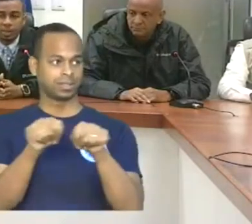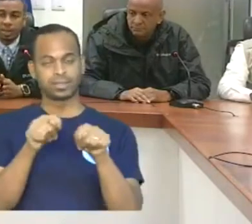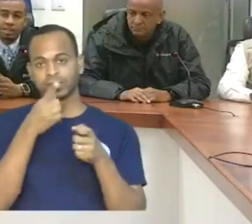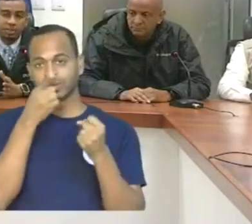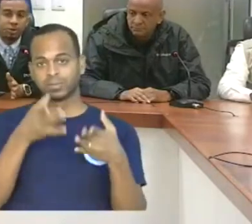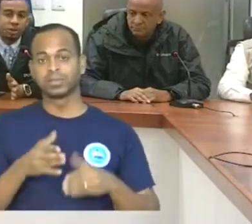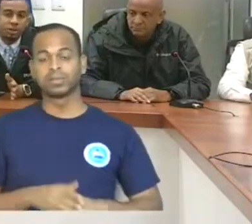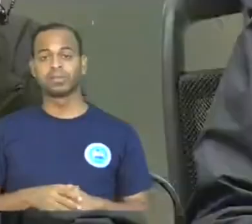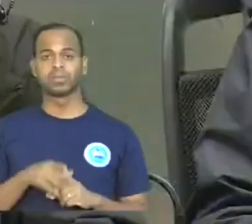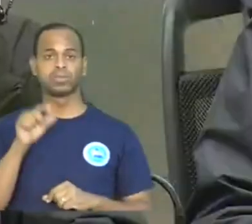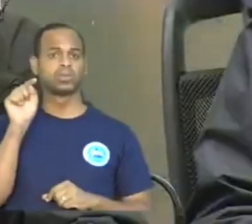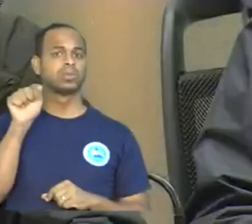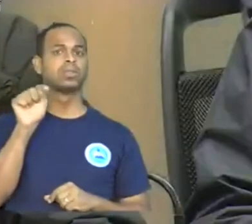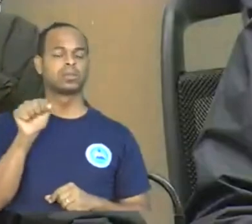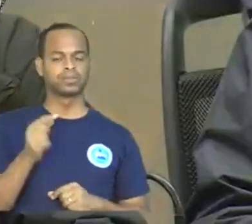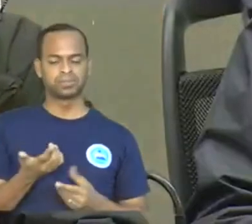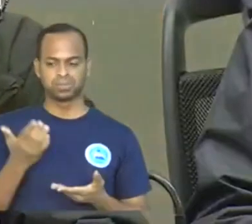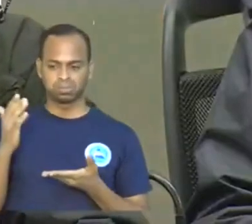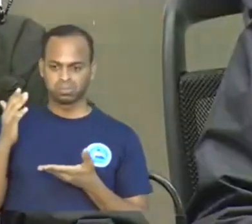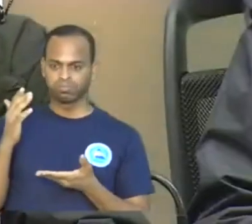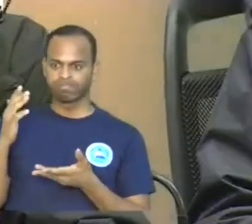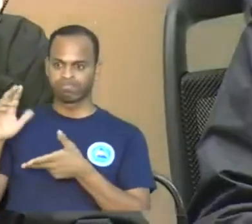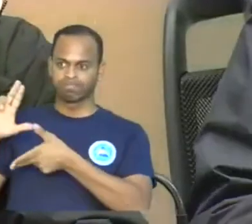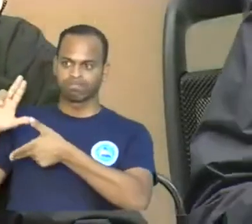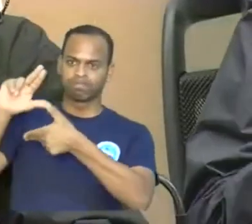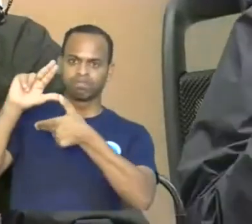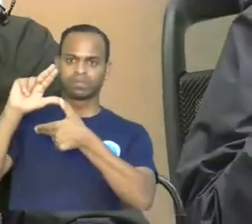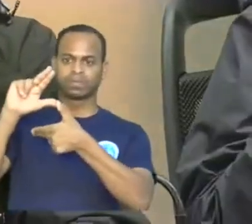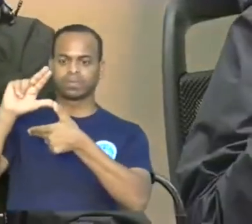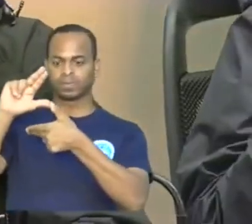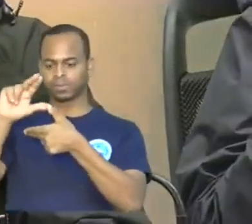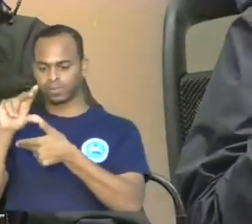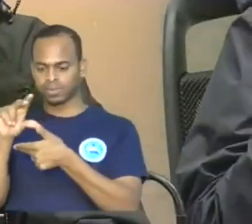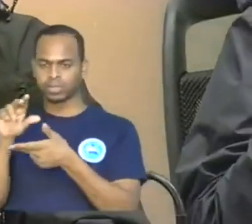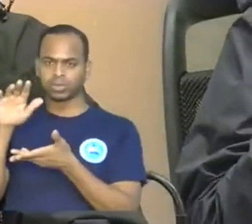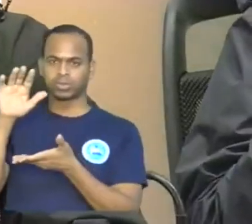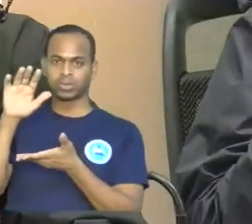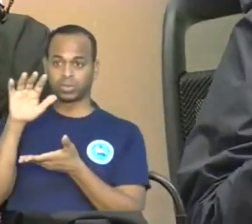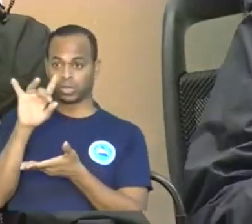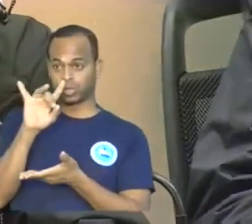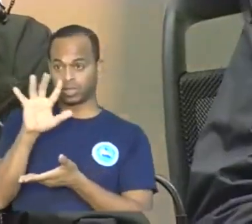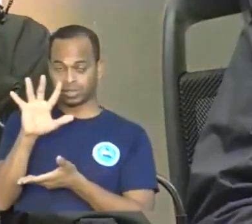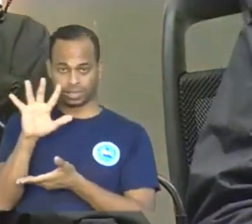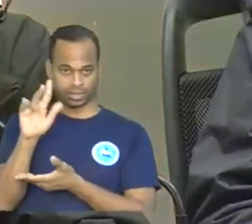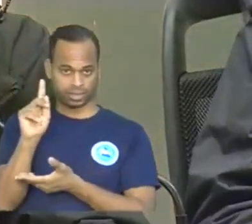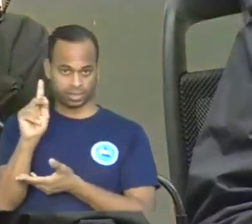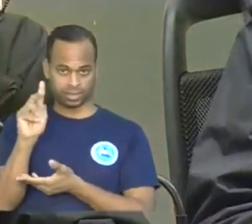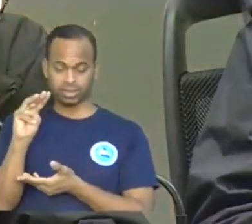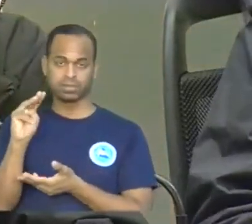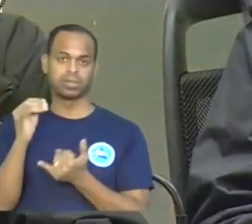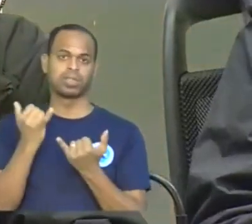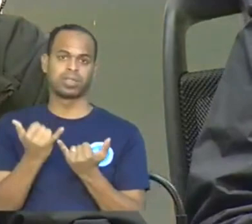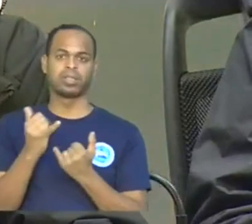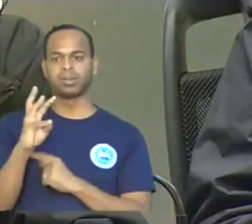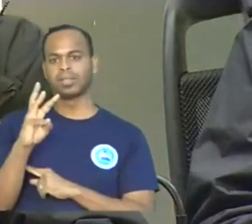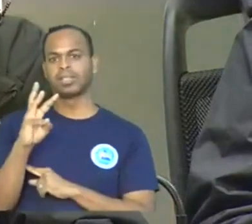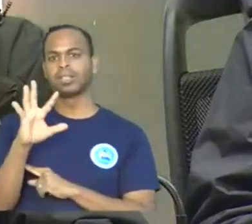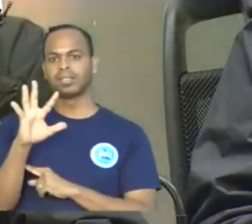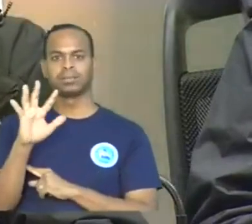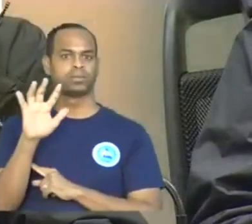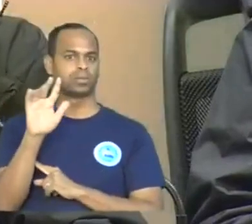misma ha disminuido los vientos máximos sostenidos de 85 kilómetros por hora y actualmente 65